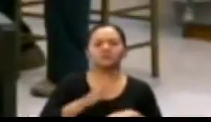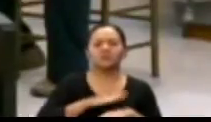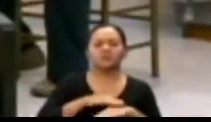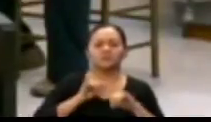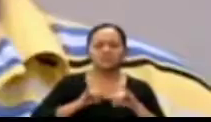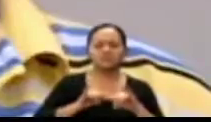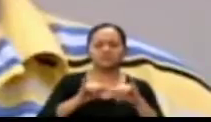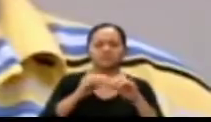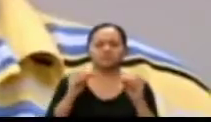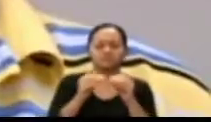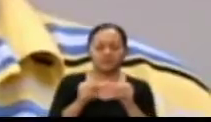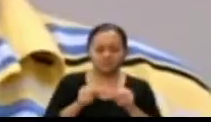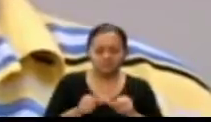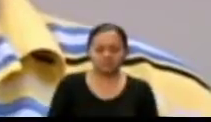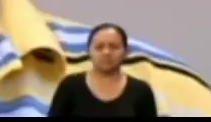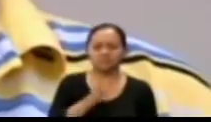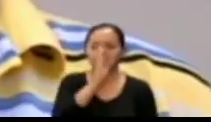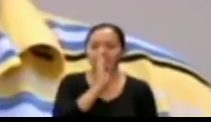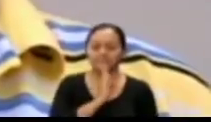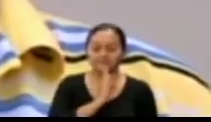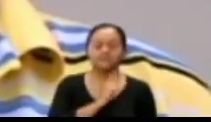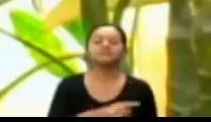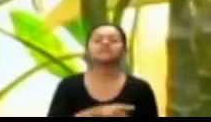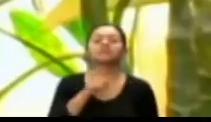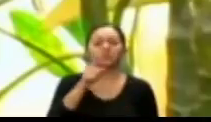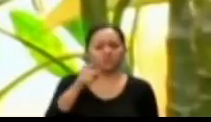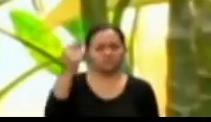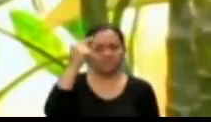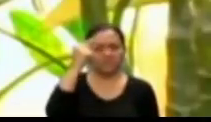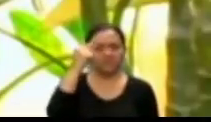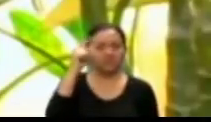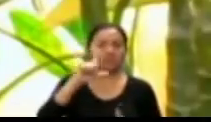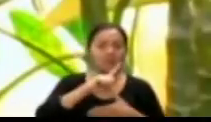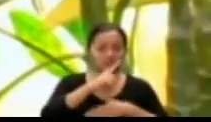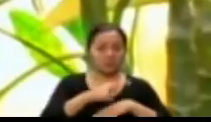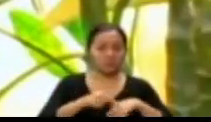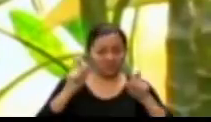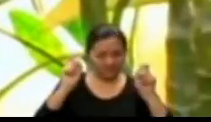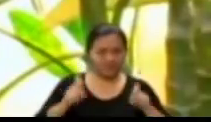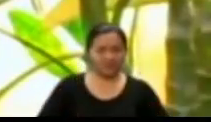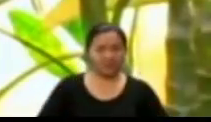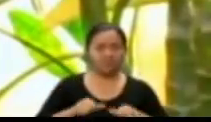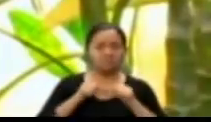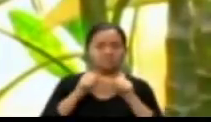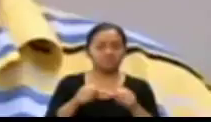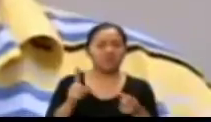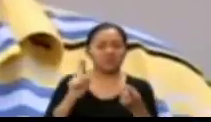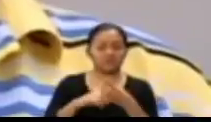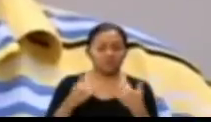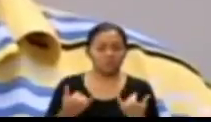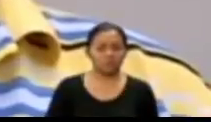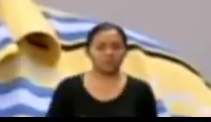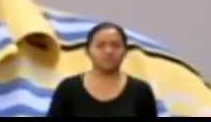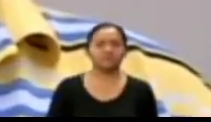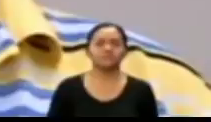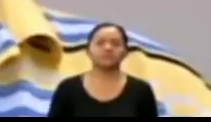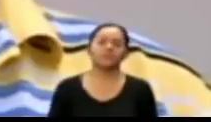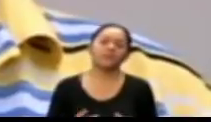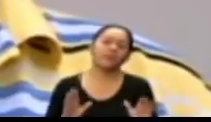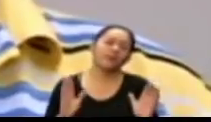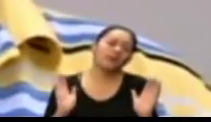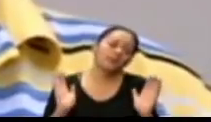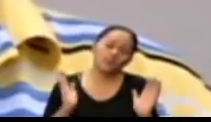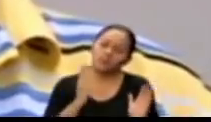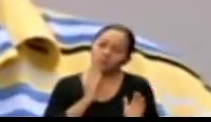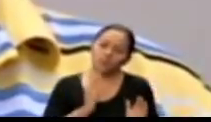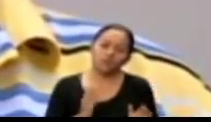y resistir. ¿Usted cree que América Latina debe perseverar y resistir en los actuales momentos? Bueno, hay que empezar por decir